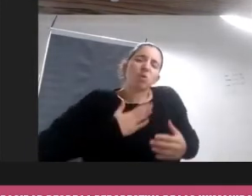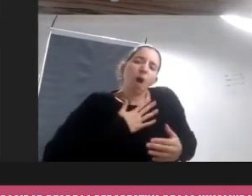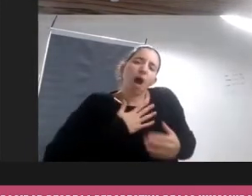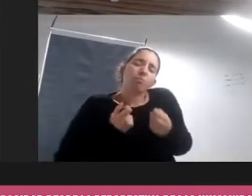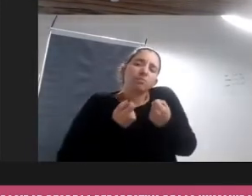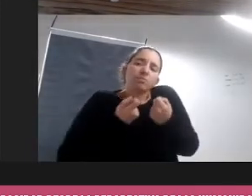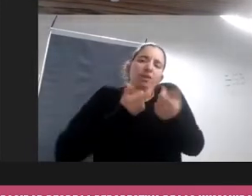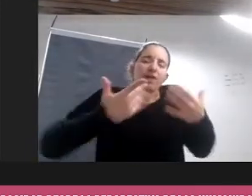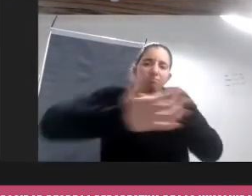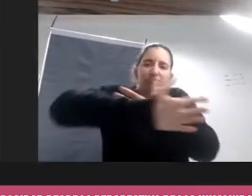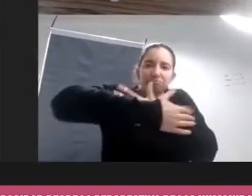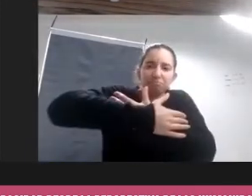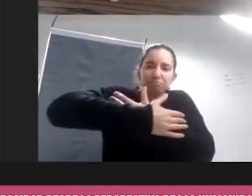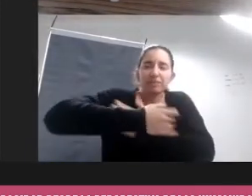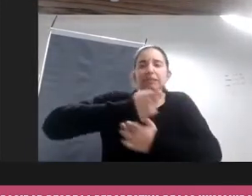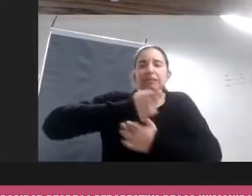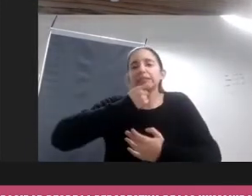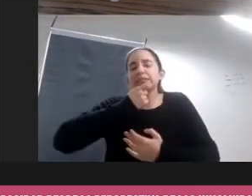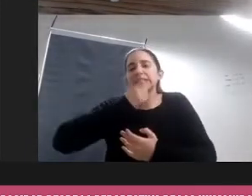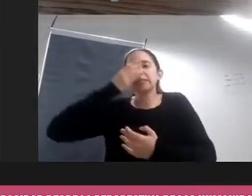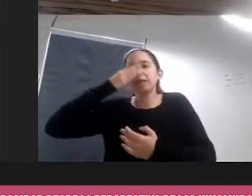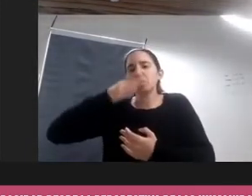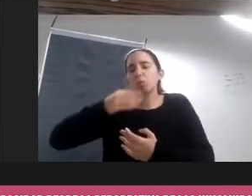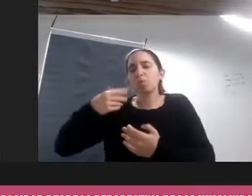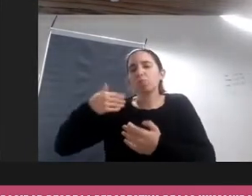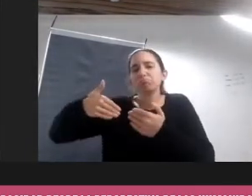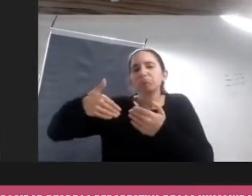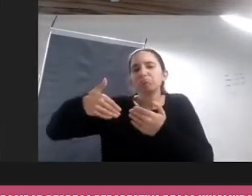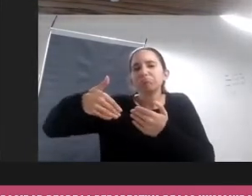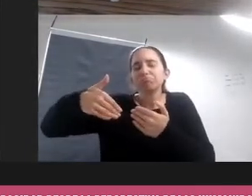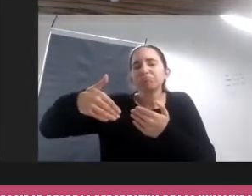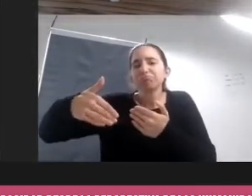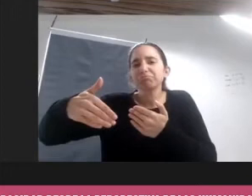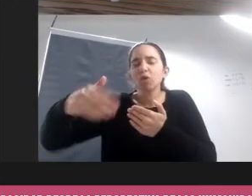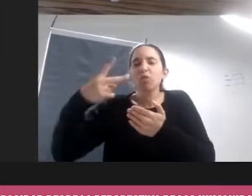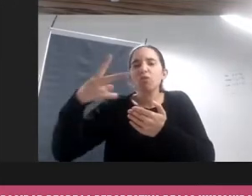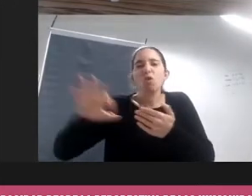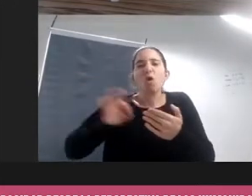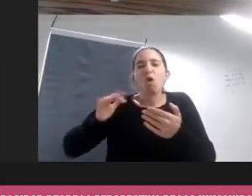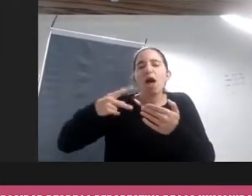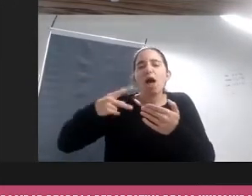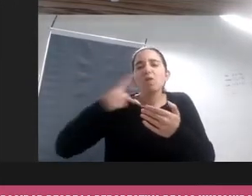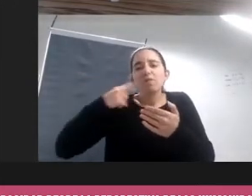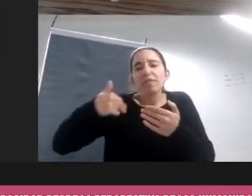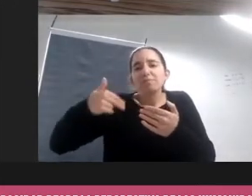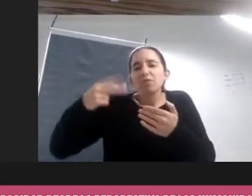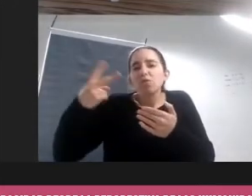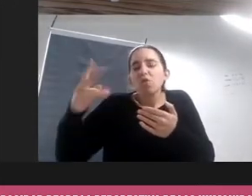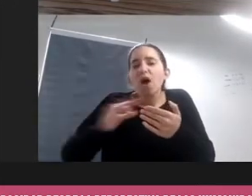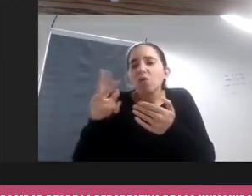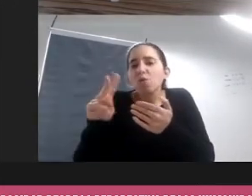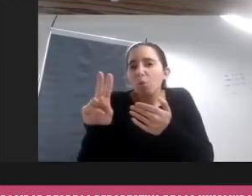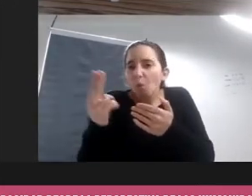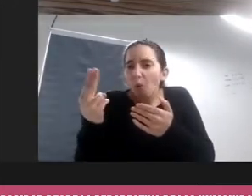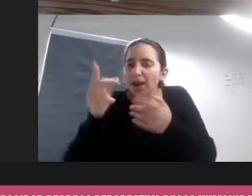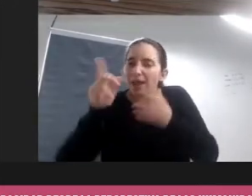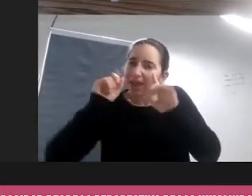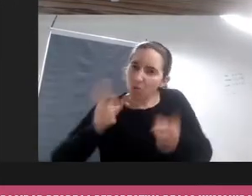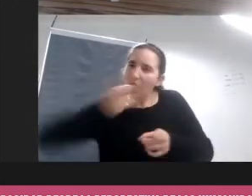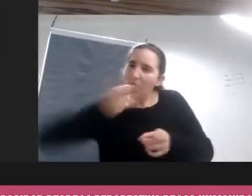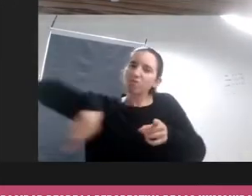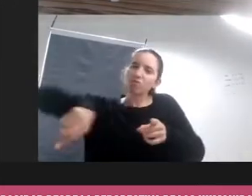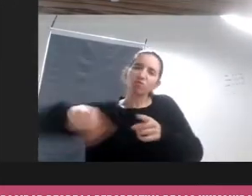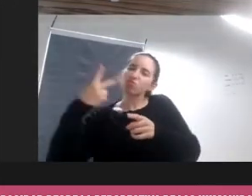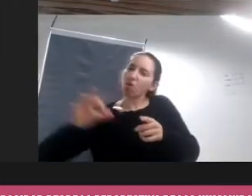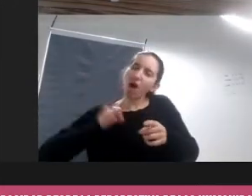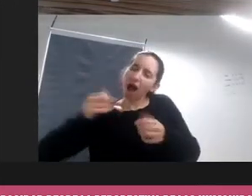menos, si al año y medio se va, se tiene que morir, bueno, se morirá, pero por lo menos ese año y medio nosotros le fuimos